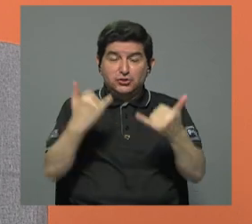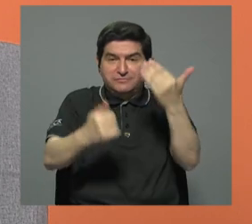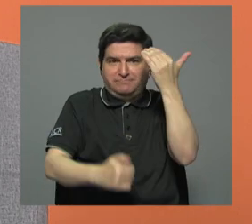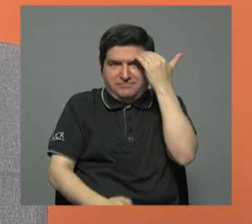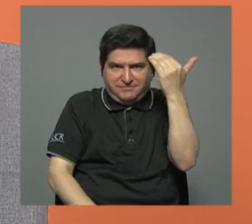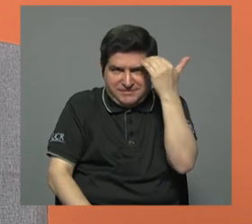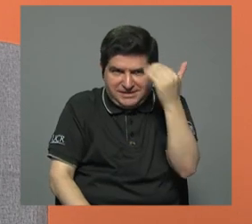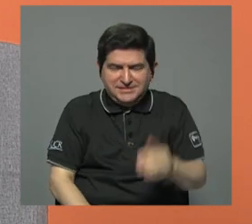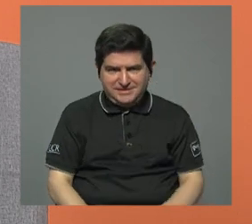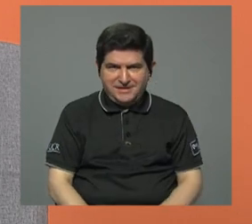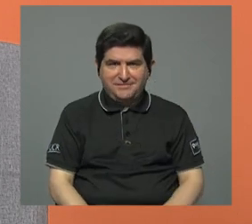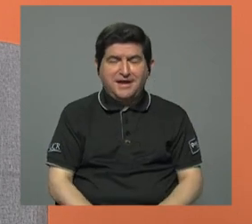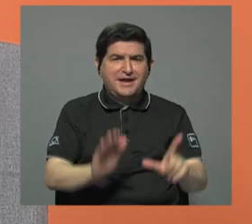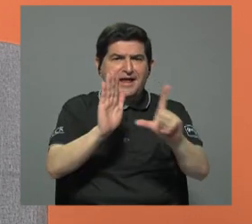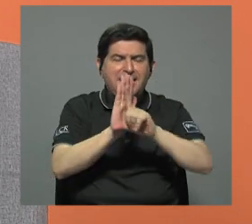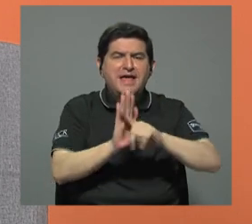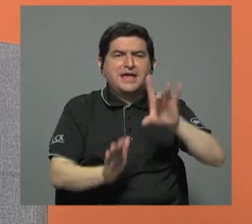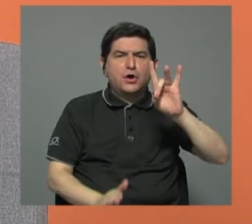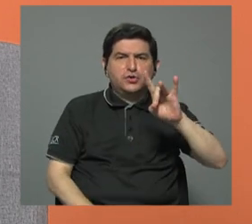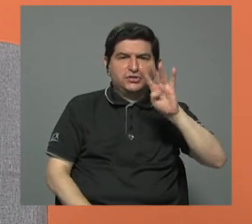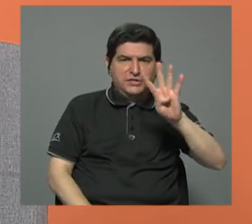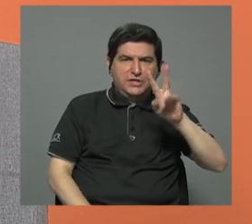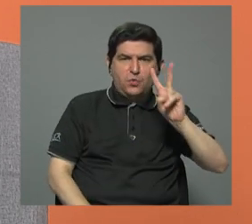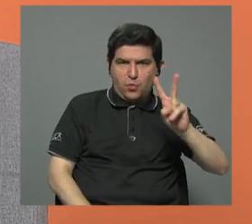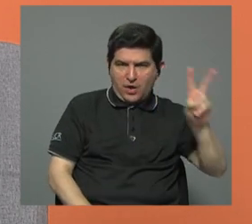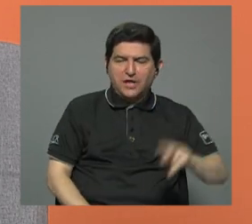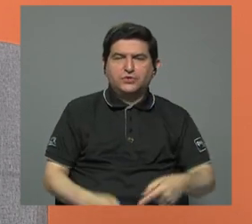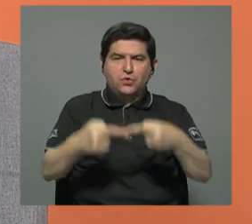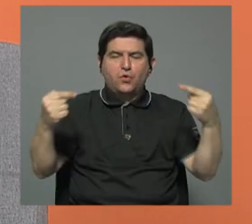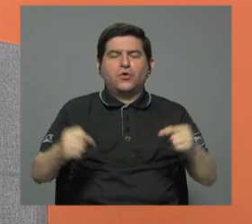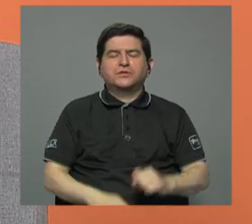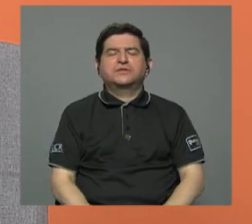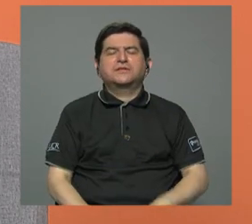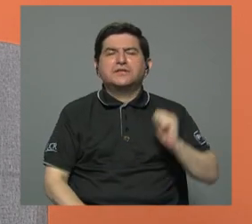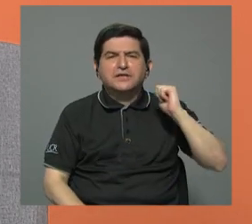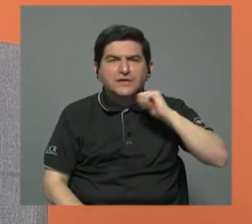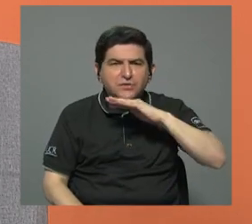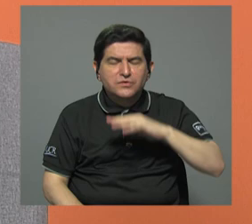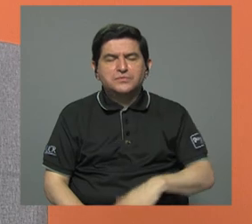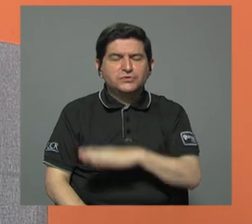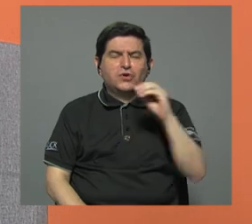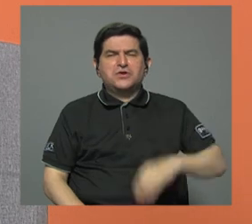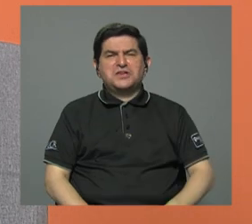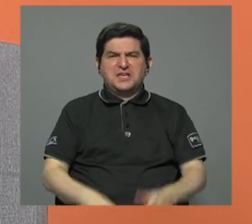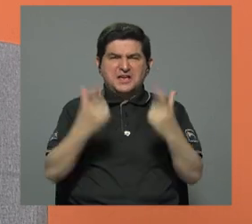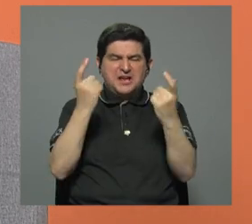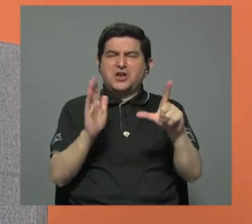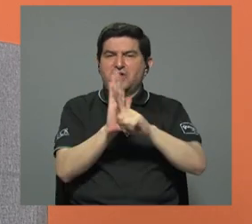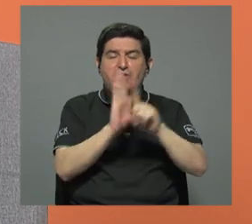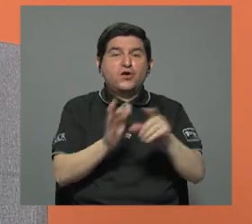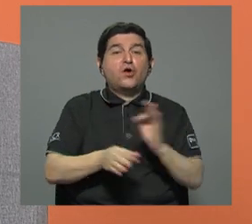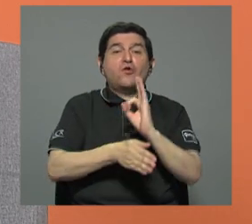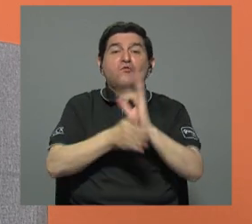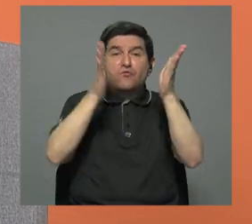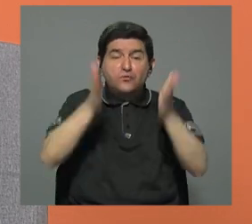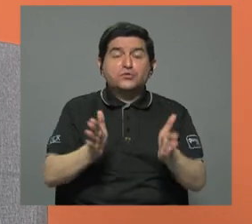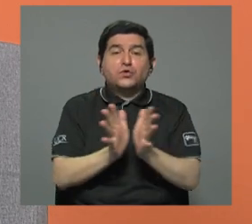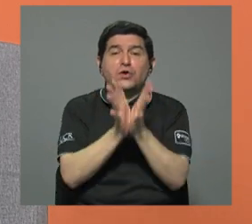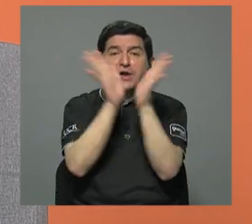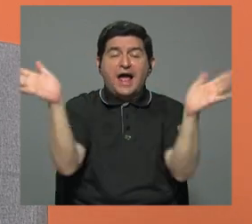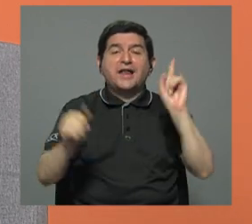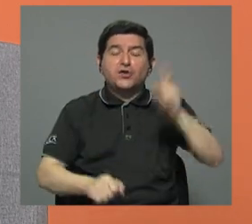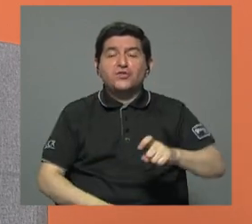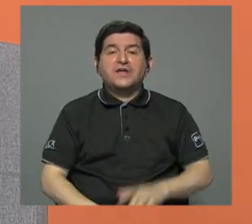sabemos, dentro de la ley 8422 contra la corrupción y el enriquecimiento ilícito, obliga a las y los funcionarios públicos